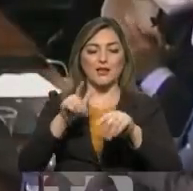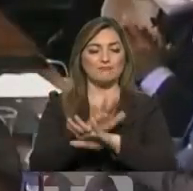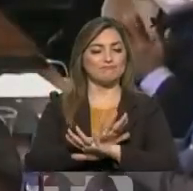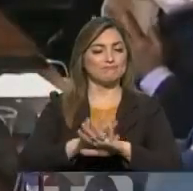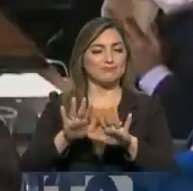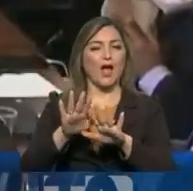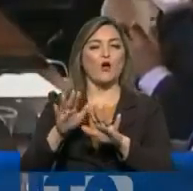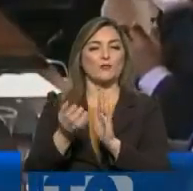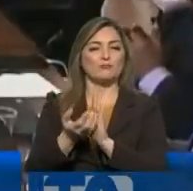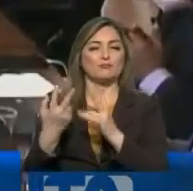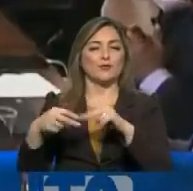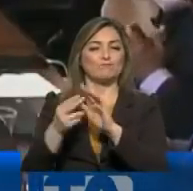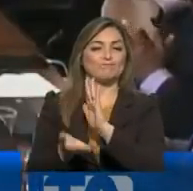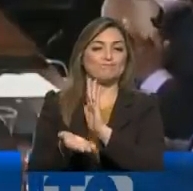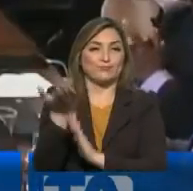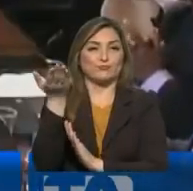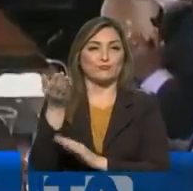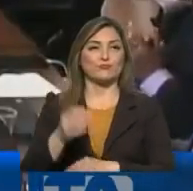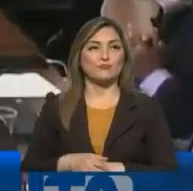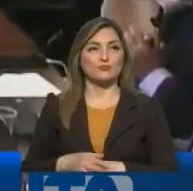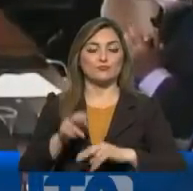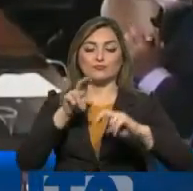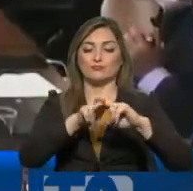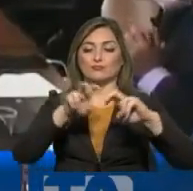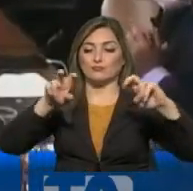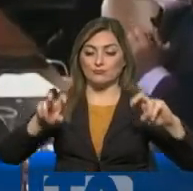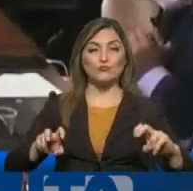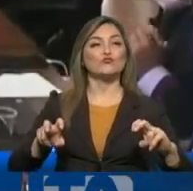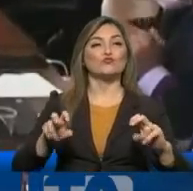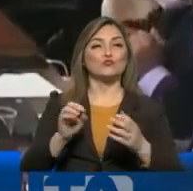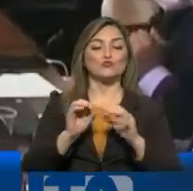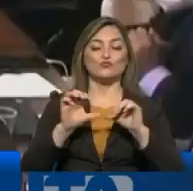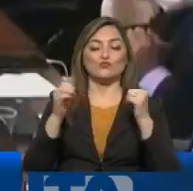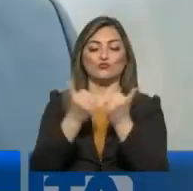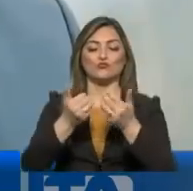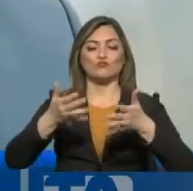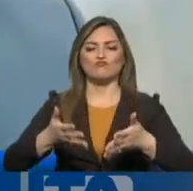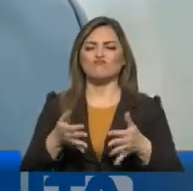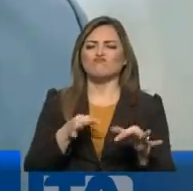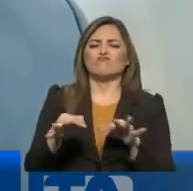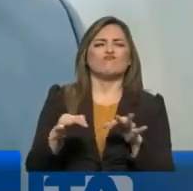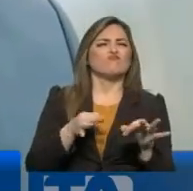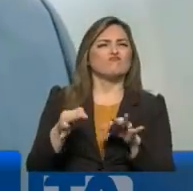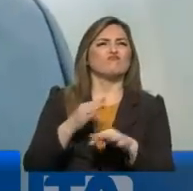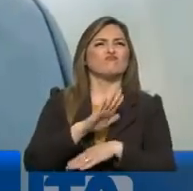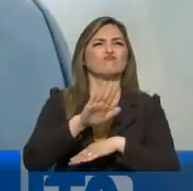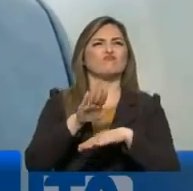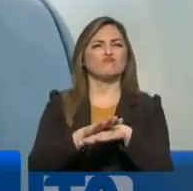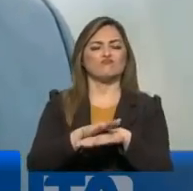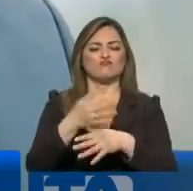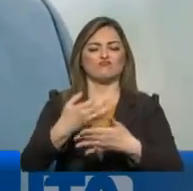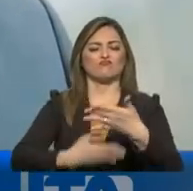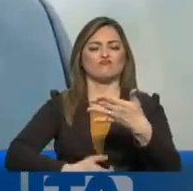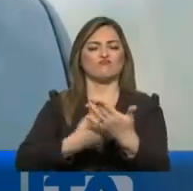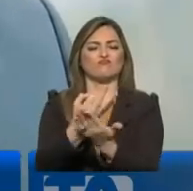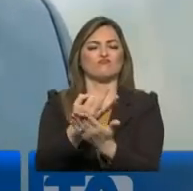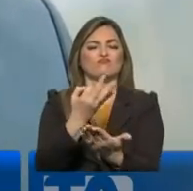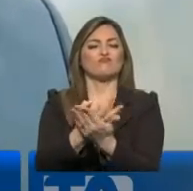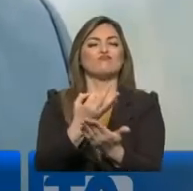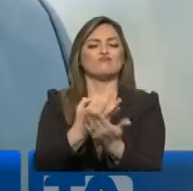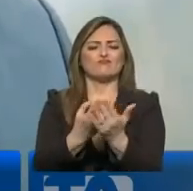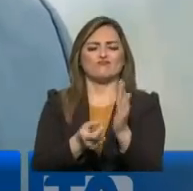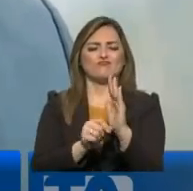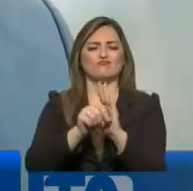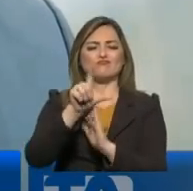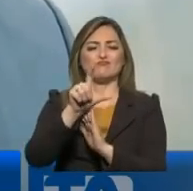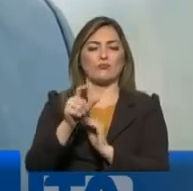discusión para que se combine algo. Sentarse frente a asambleístas que querían explicaciones ante el aumento en el precio de las planillas del servicio eléctrico fue la primera actividad pública